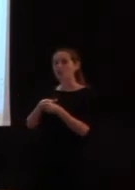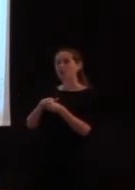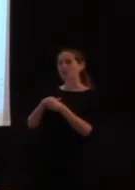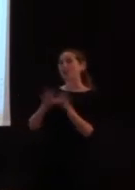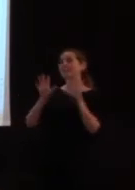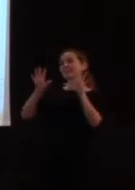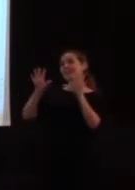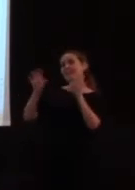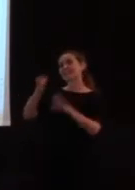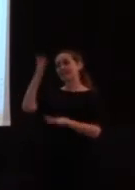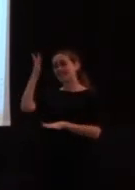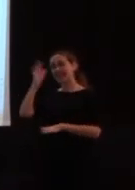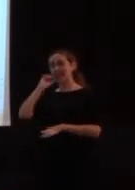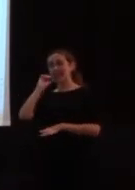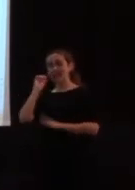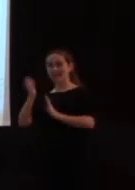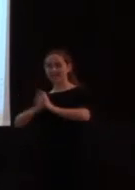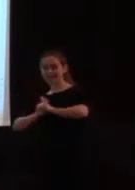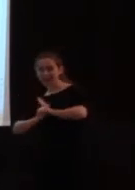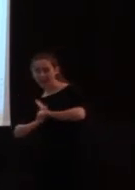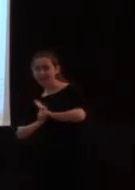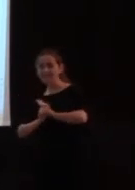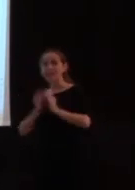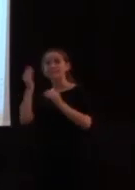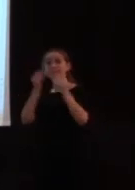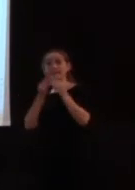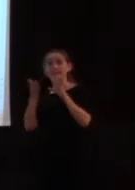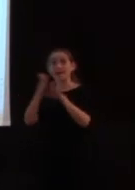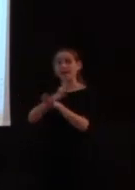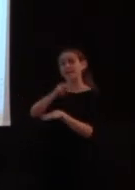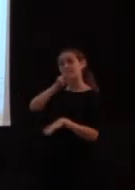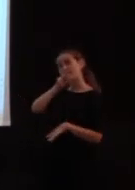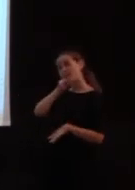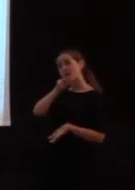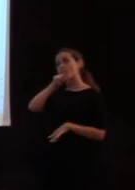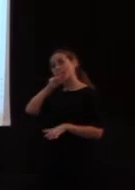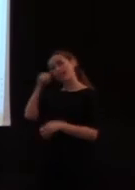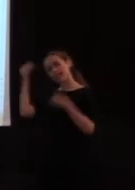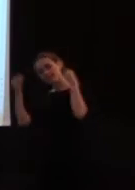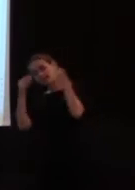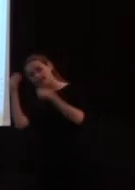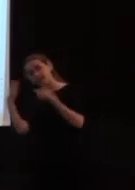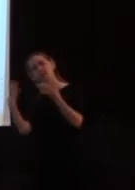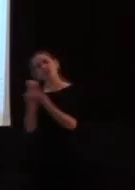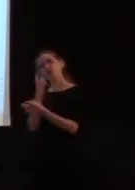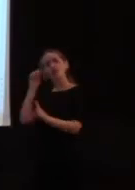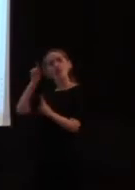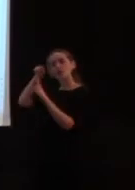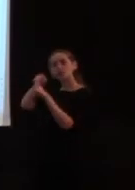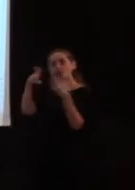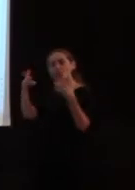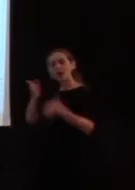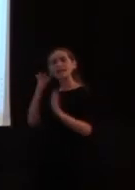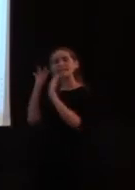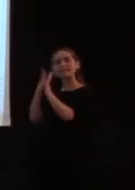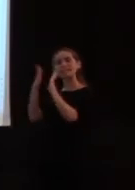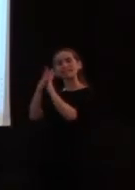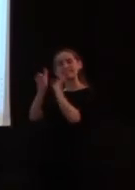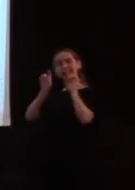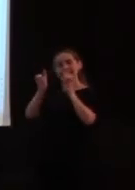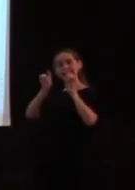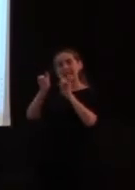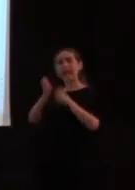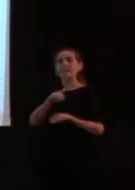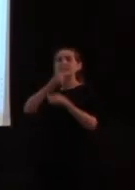bien pensar antes de hablar, la oralidad reflexiva. Todos están en esta línea de enseñar a expresarse, pero desde un punto de vista